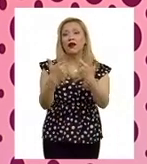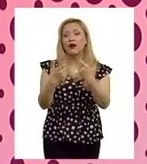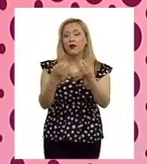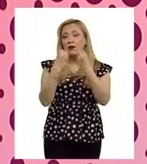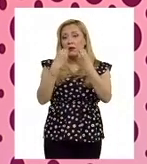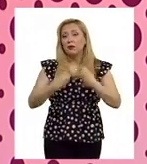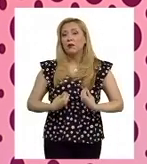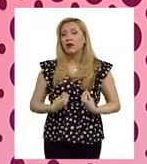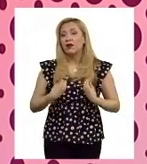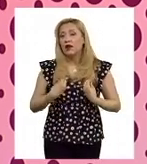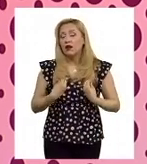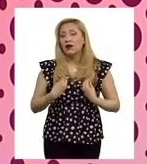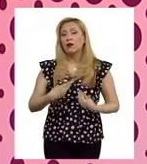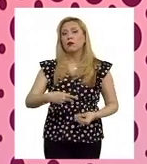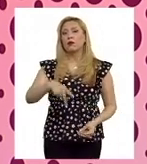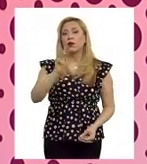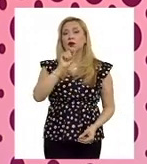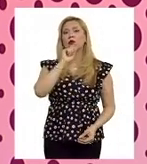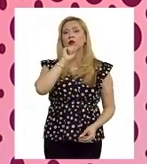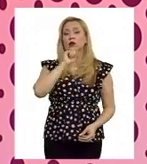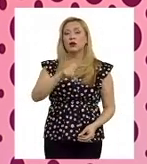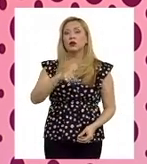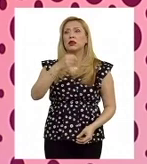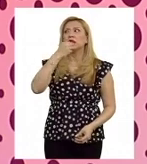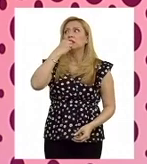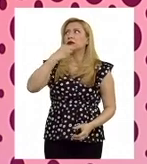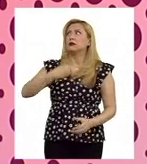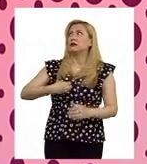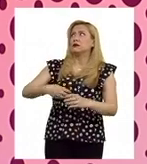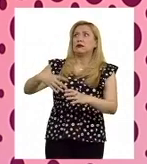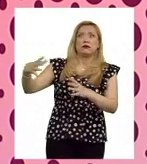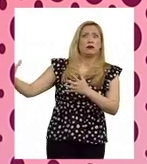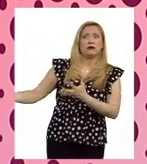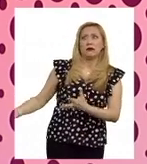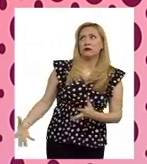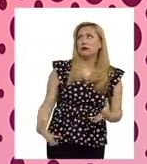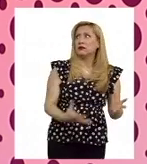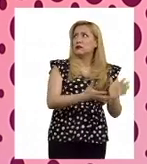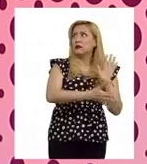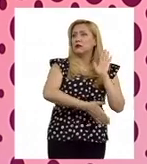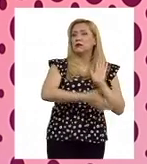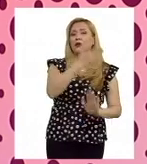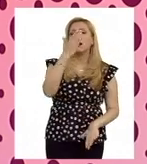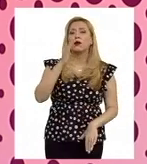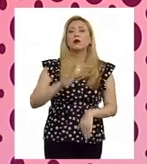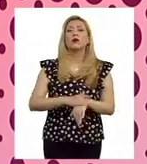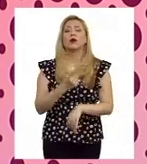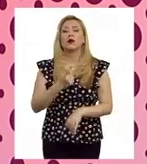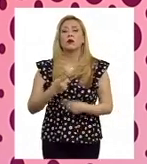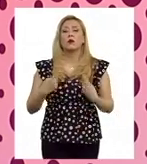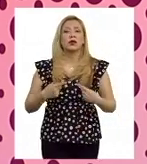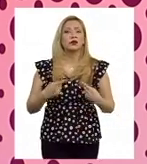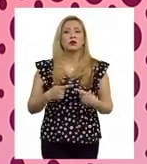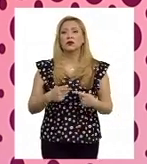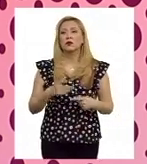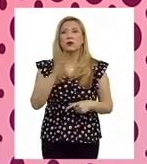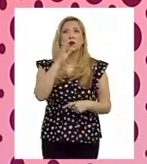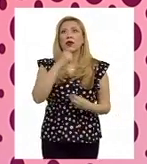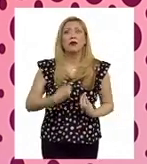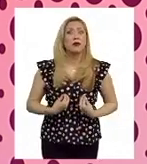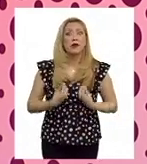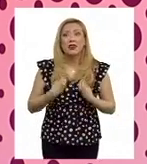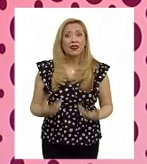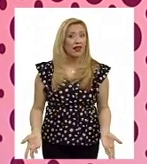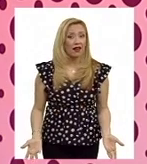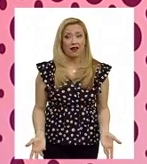Pero tenemos situaciones también masivas de desplazamiento forzado porque la gente simplemente no puede ni siquiera sobrevivir.